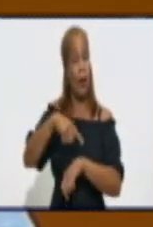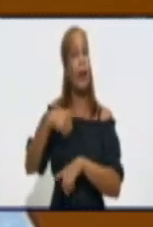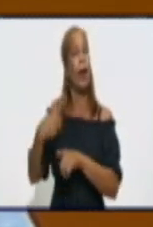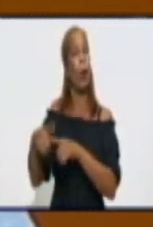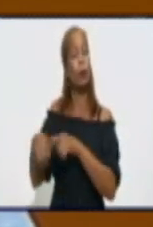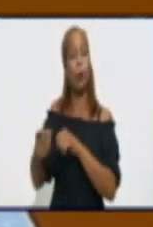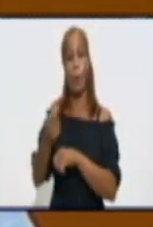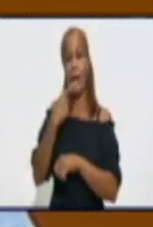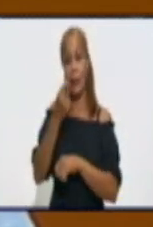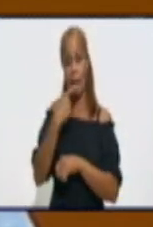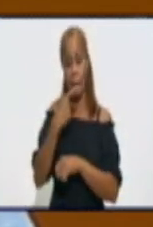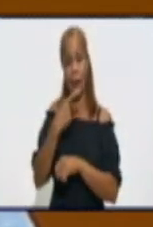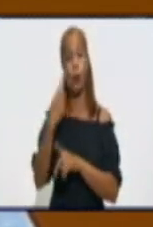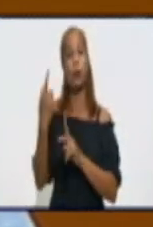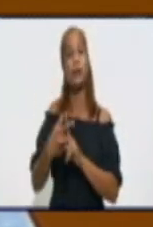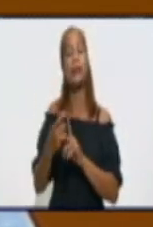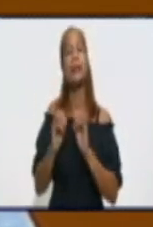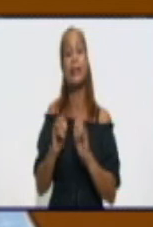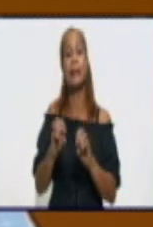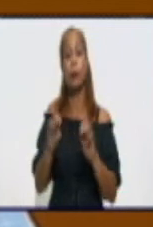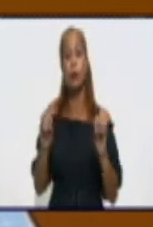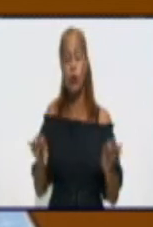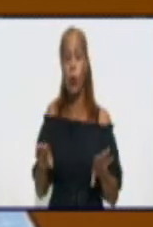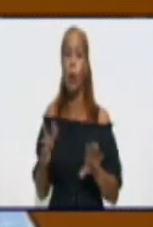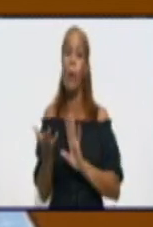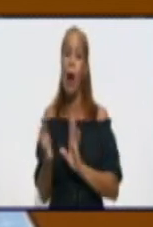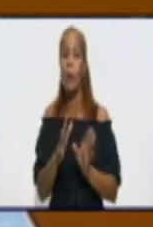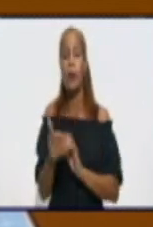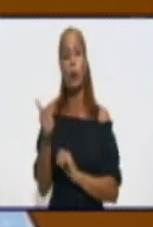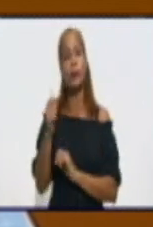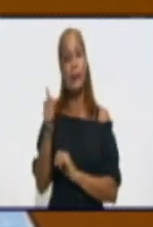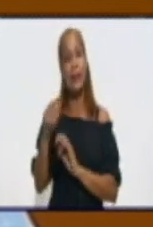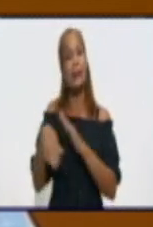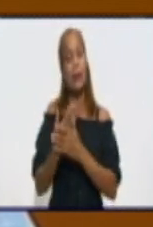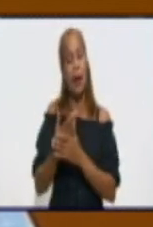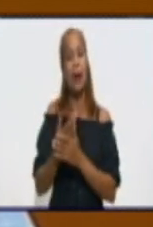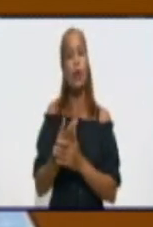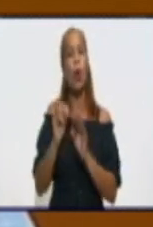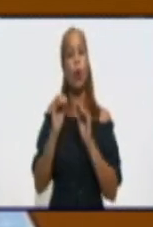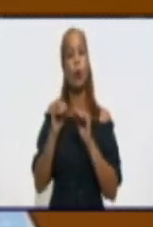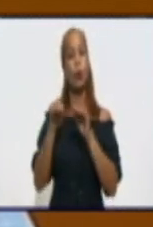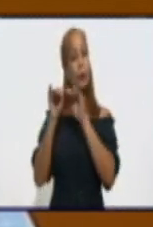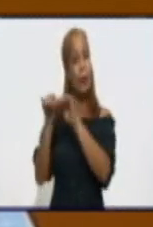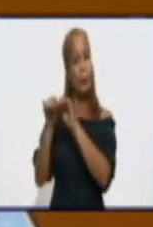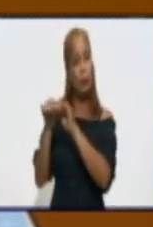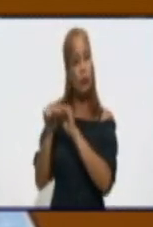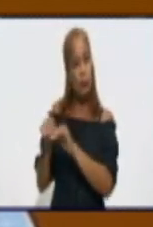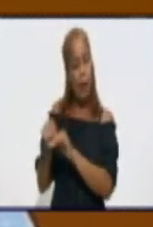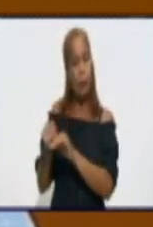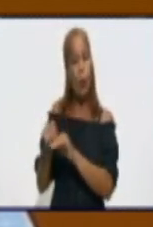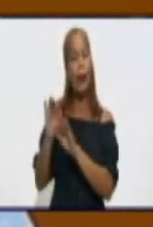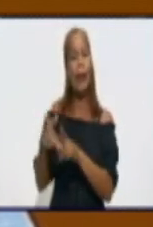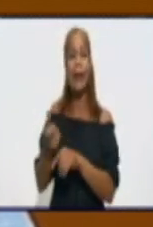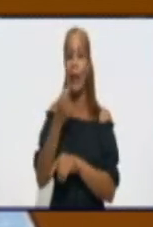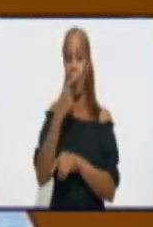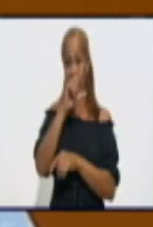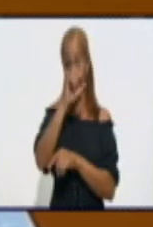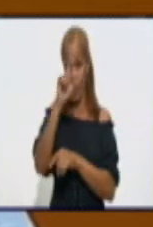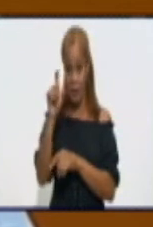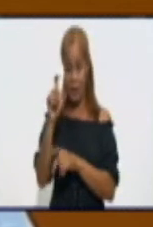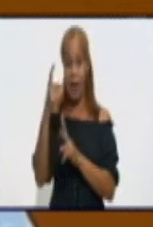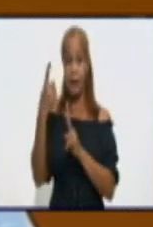en un ciclo de distribución de 10 días pues lo depositamos en toda la las instituciones de salud y la farmacia, y en el caso del plan